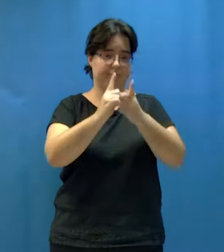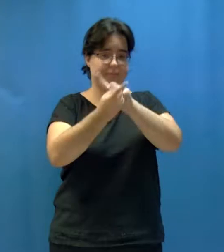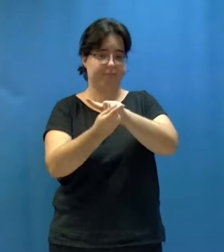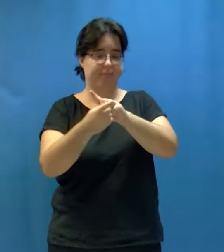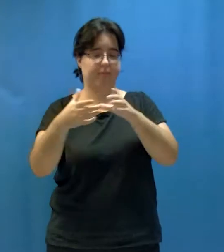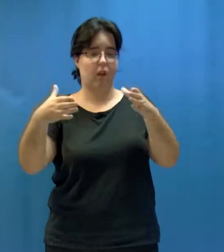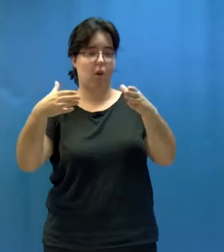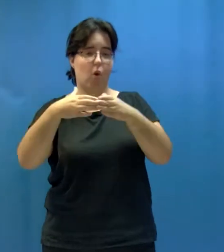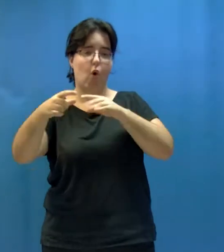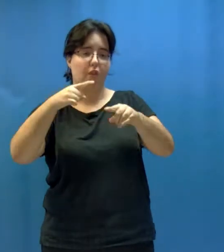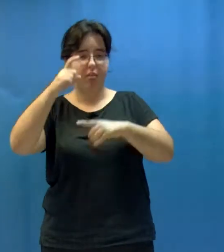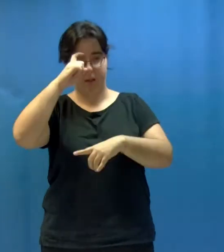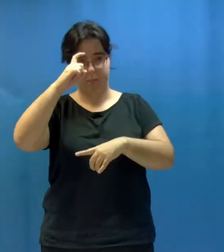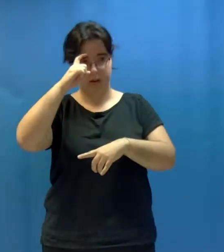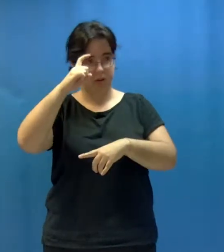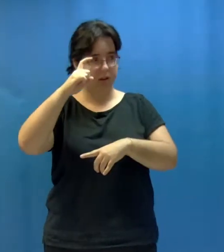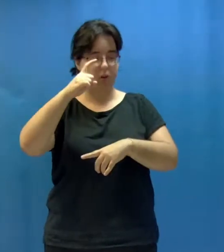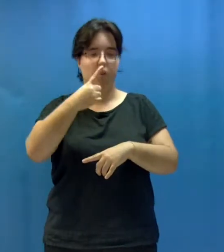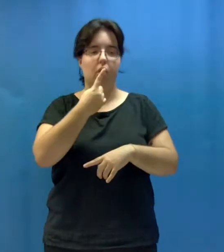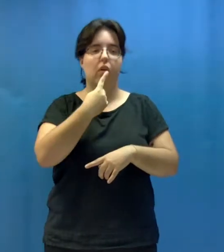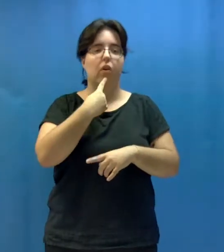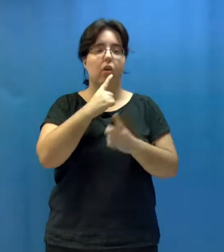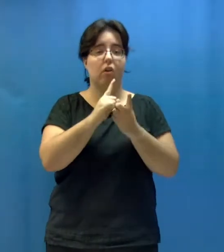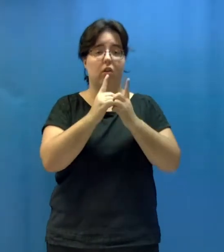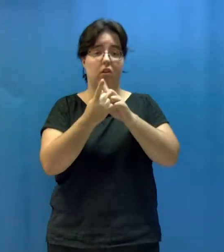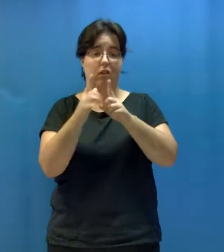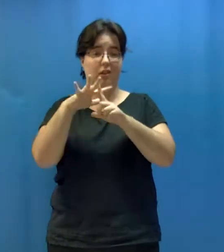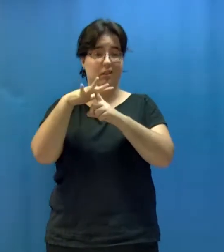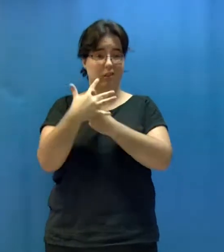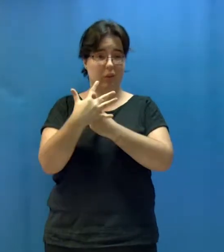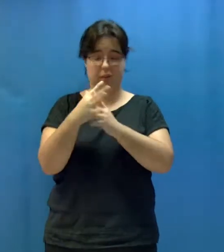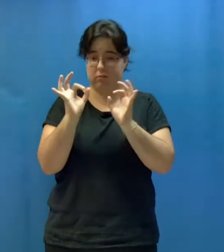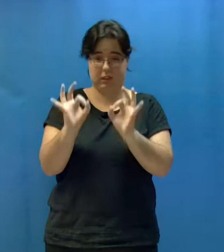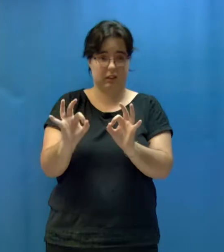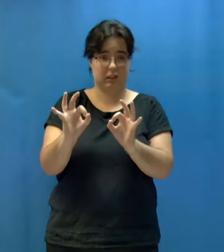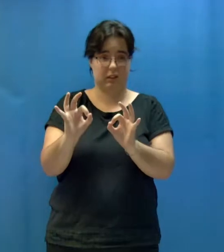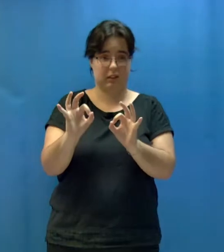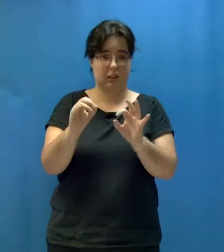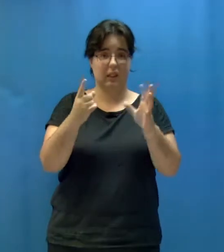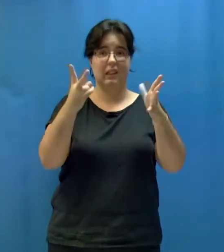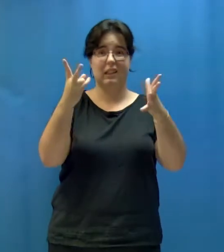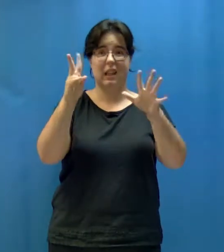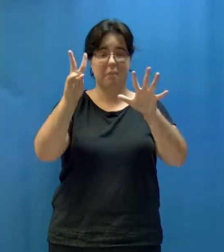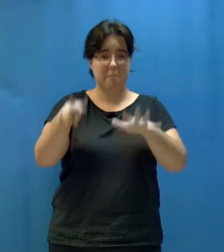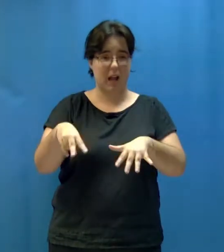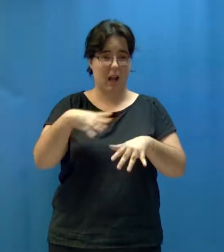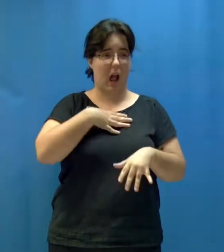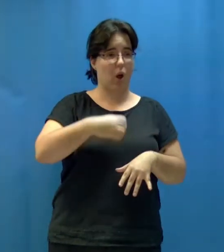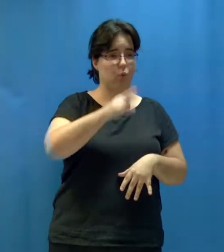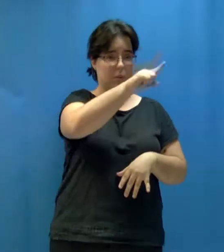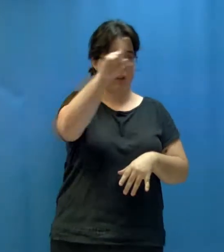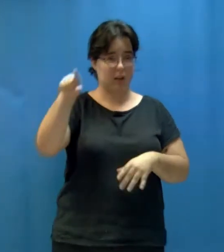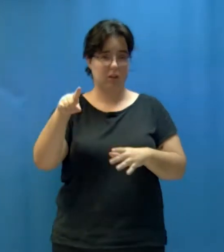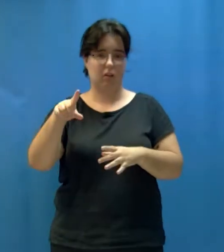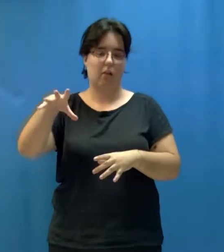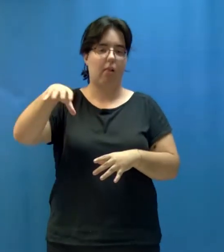la situación que existía en los municipios era la que era, y nada más y nada menos que 7.000 ayuntamientos de España se acogieron al plan de pago a proveedores que el